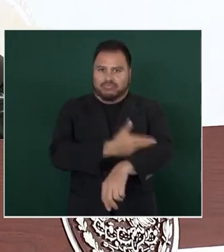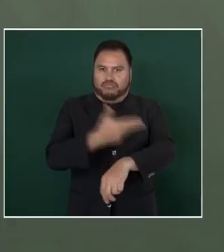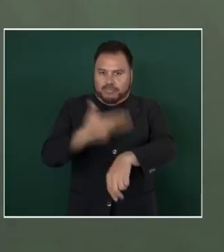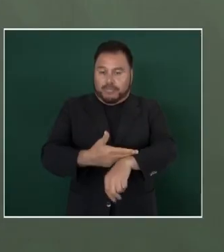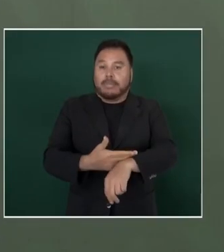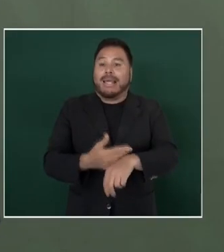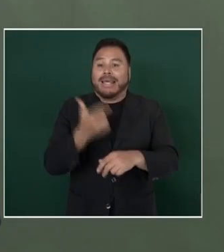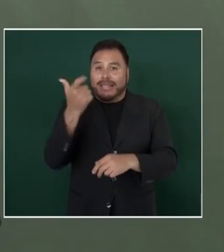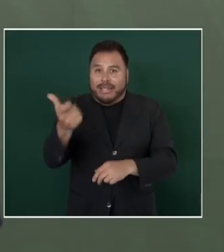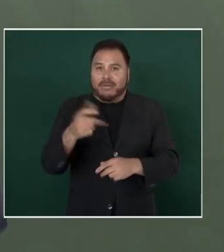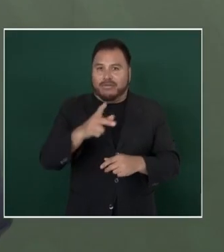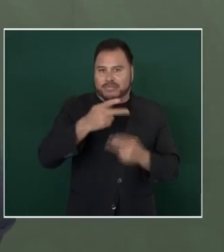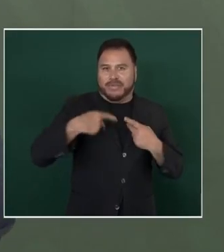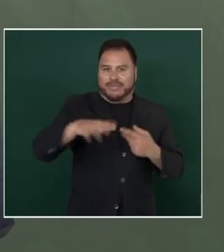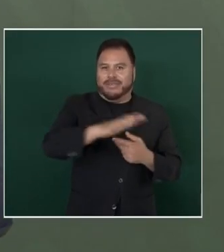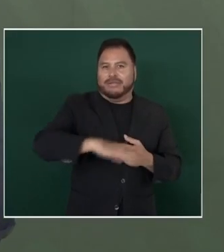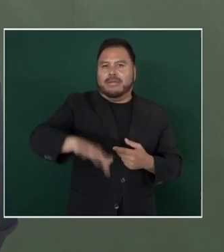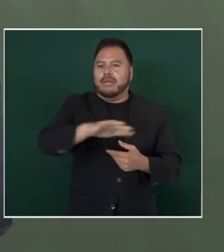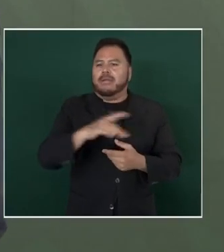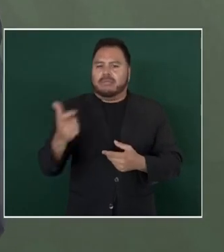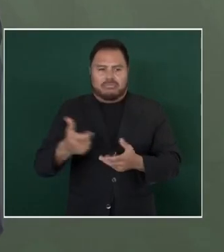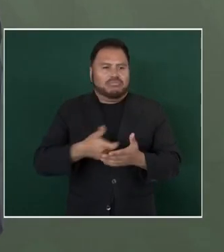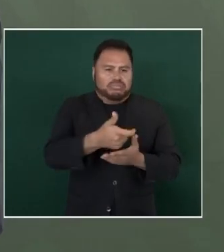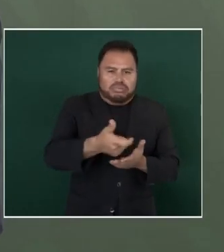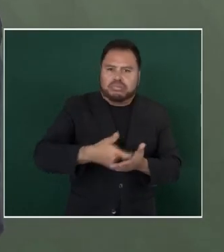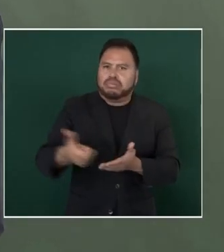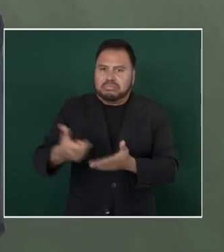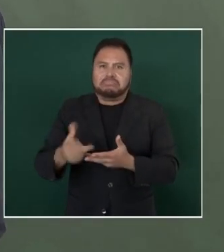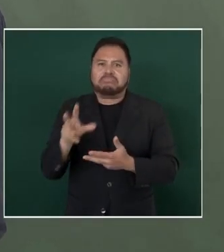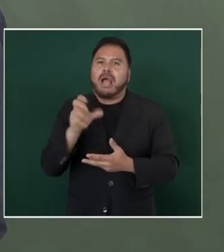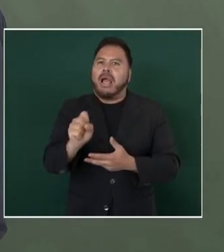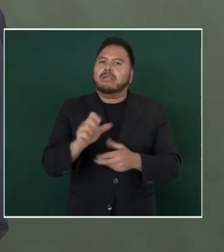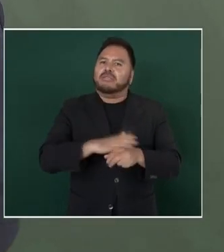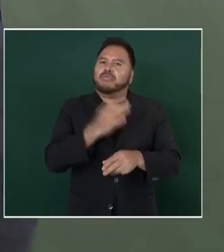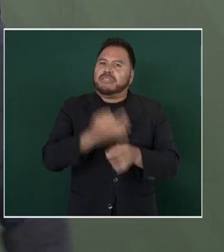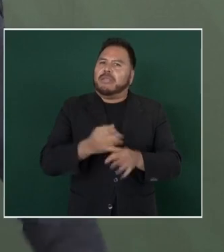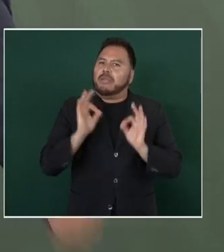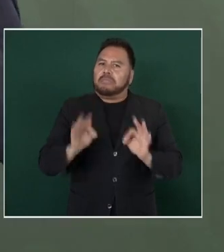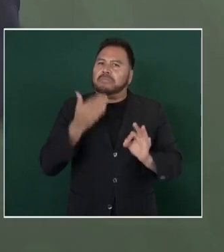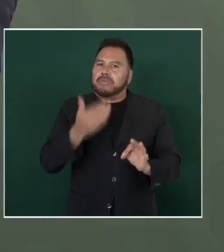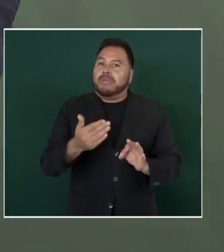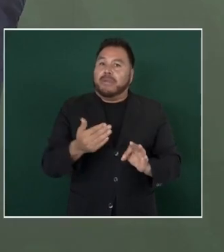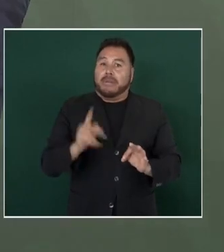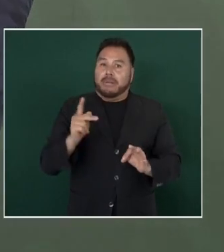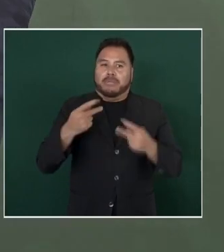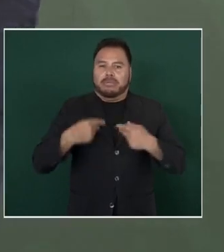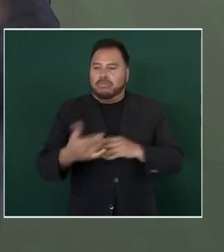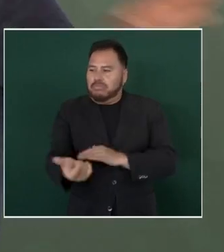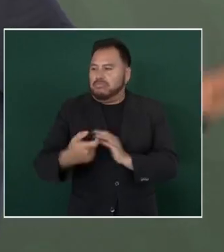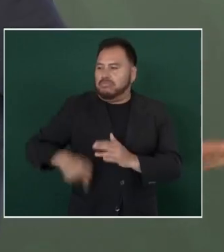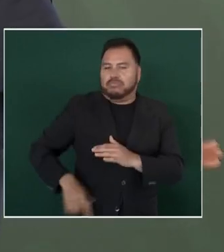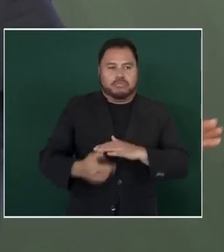pueblo, rinde, alcanza. Cuando hay corrupción,